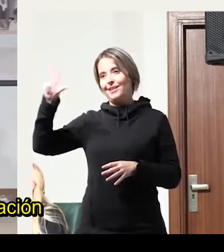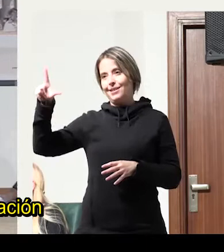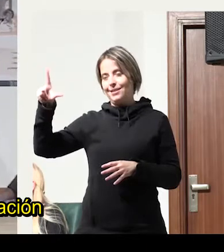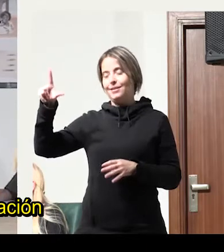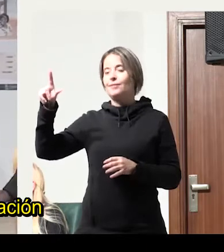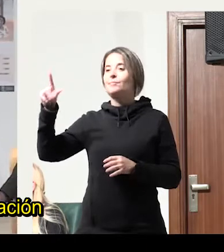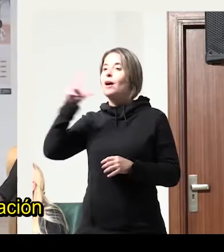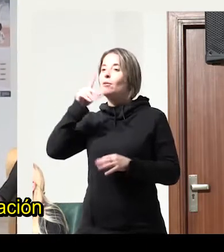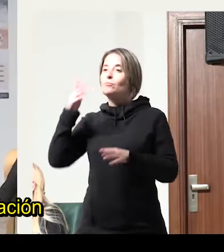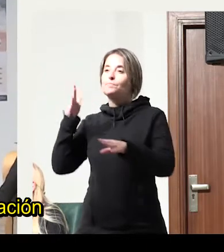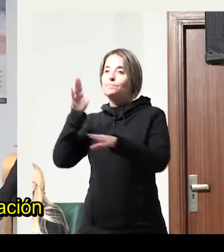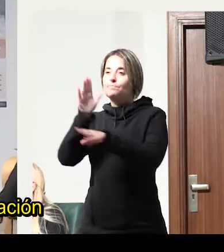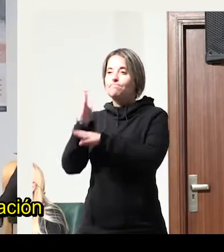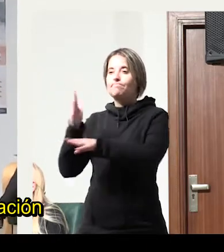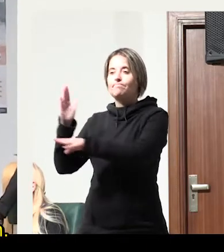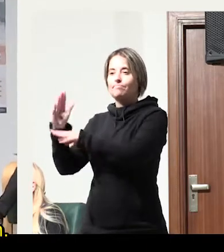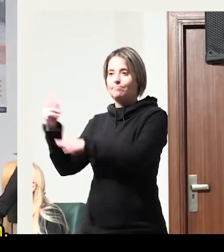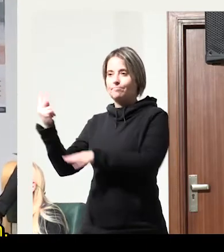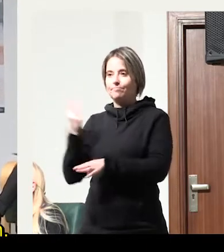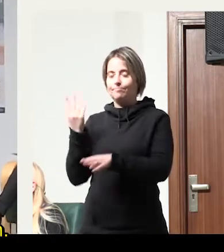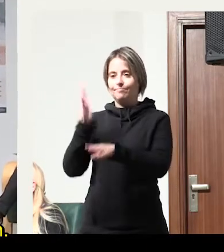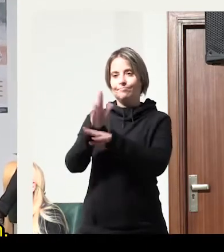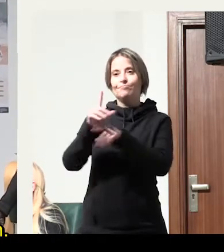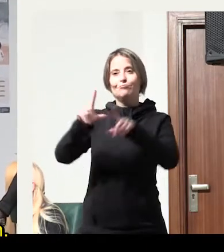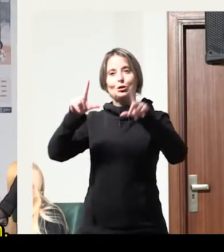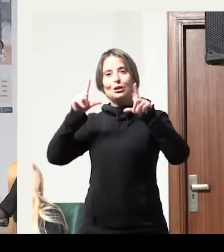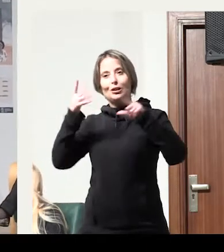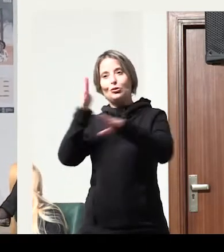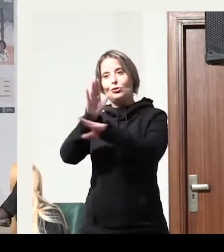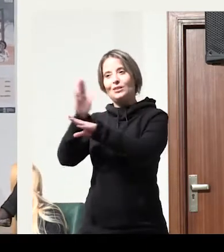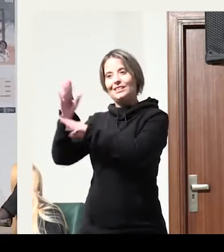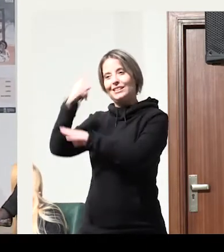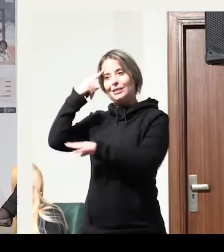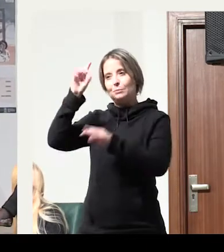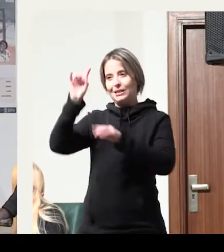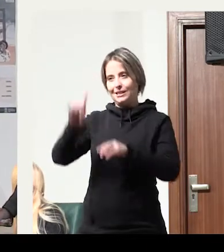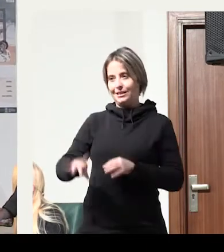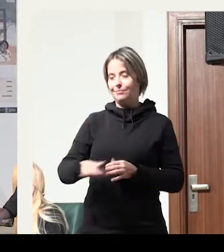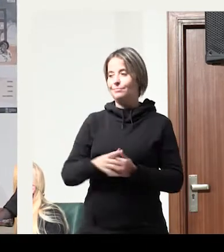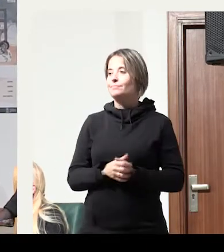breve presentación de nuestras protagonistas para que sepáis quiénes son.